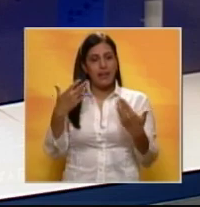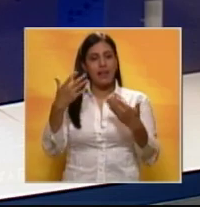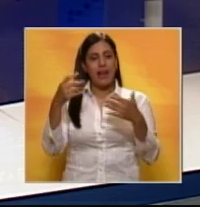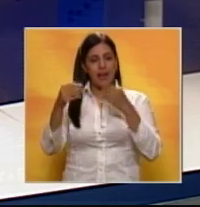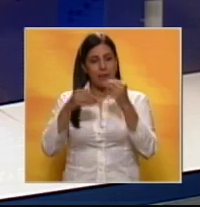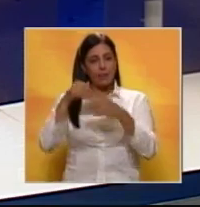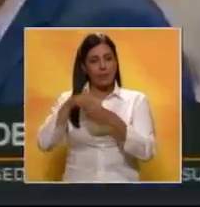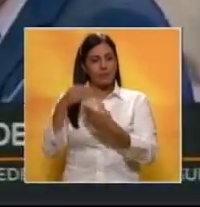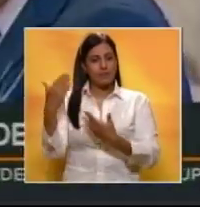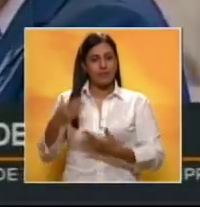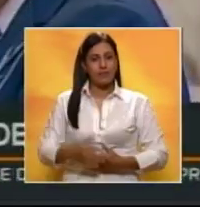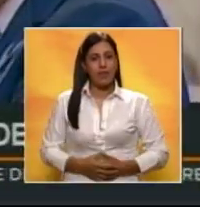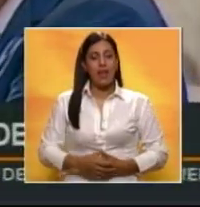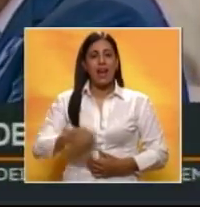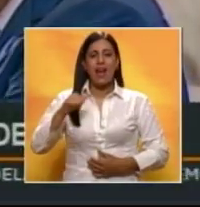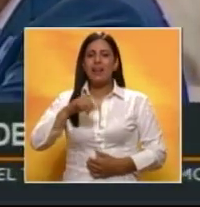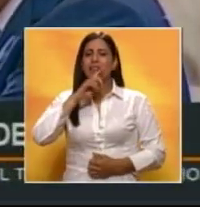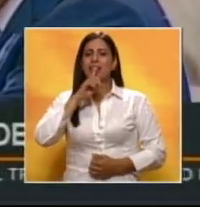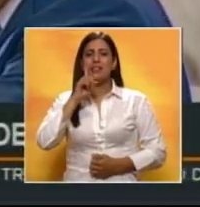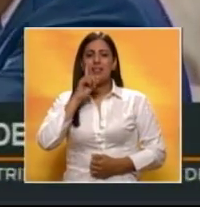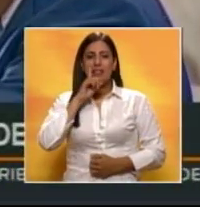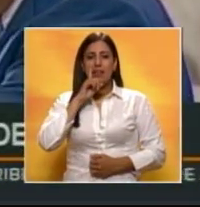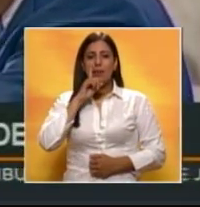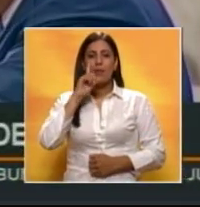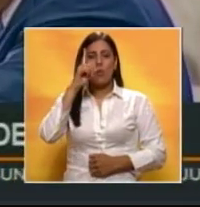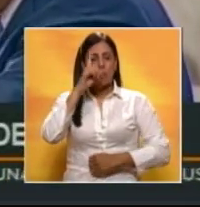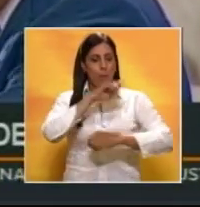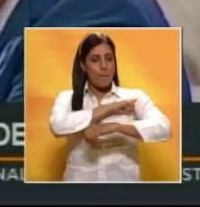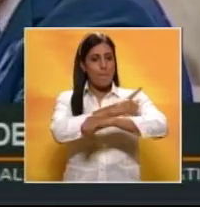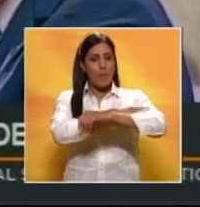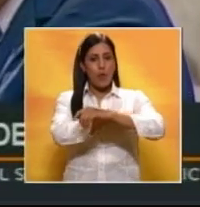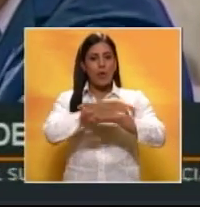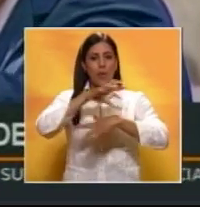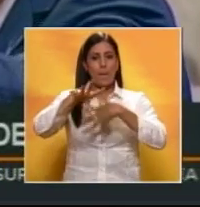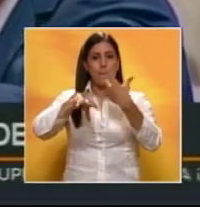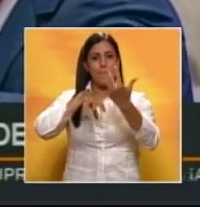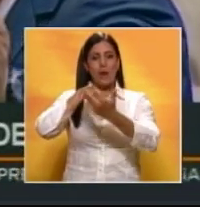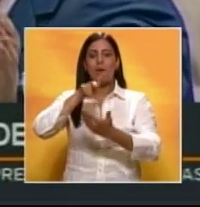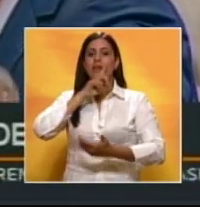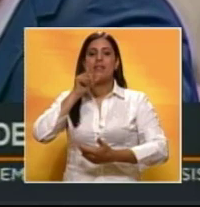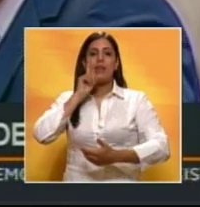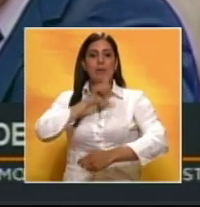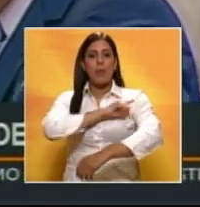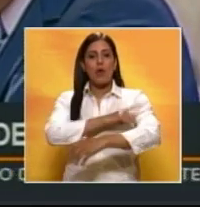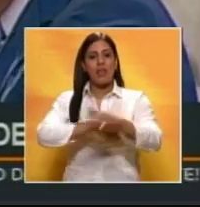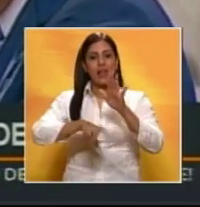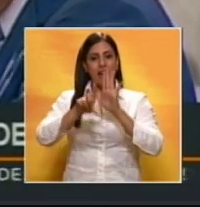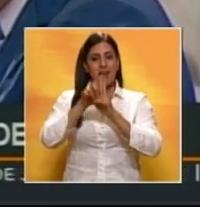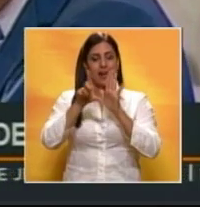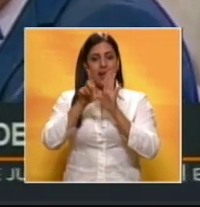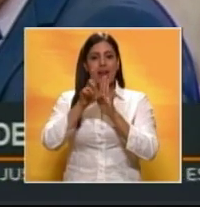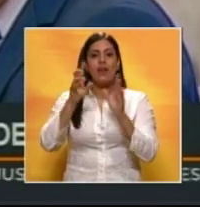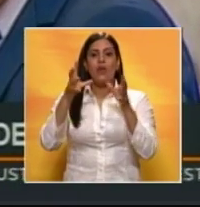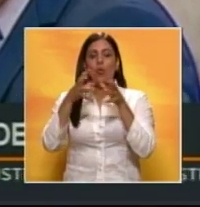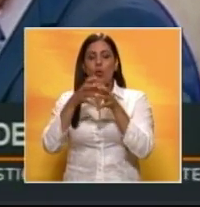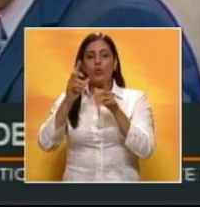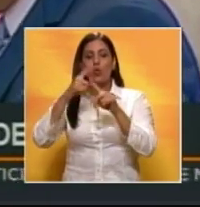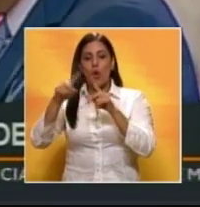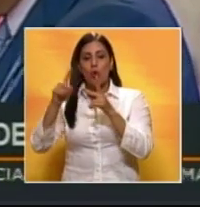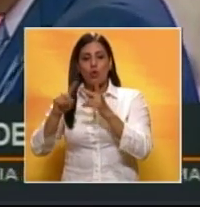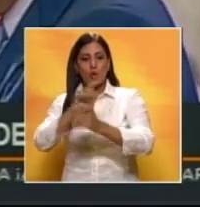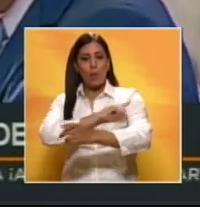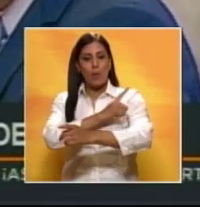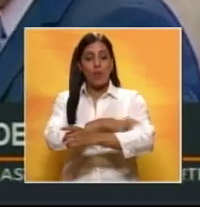allí ocurre. Aquí lo que hay es un poder en conflicto, que es el poder legislativo con el resto de los